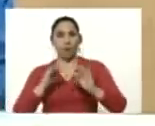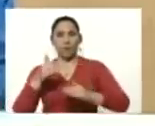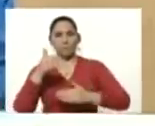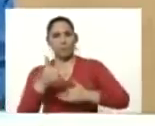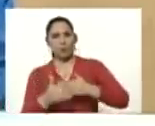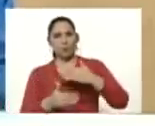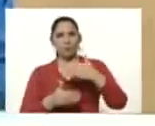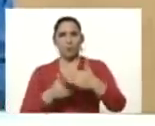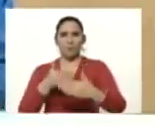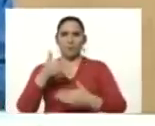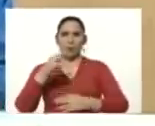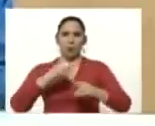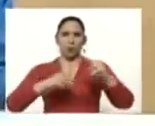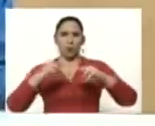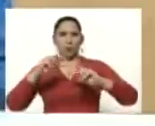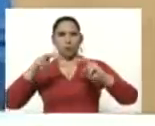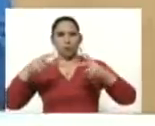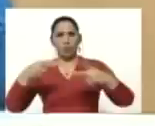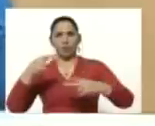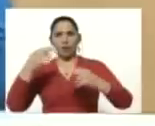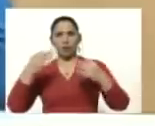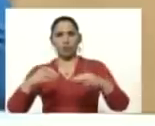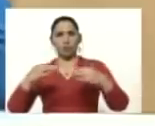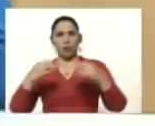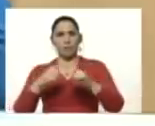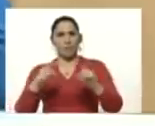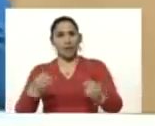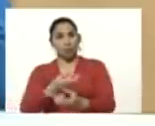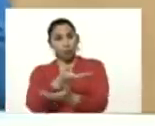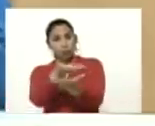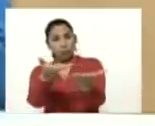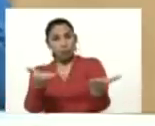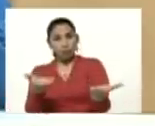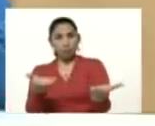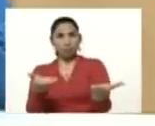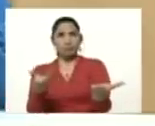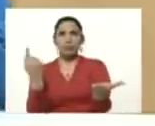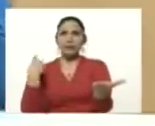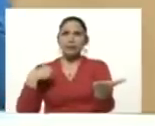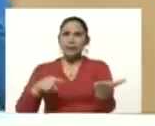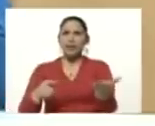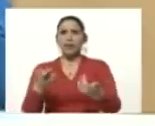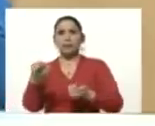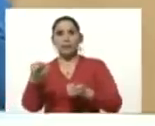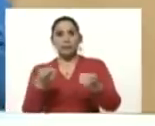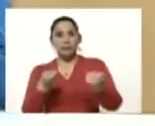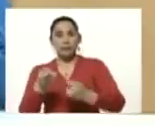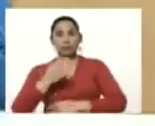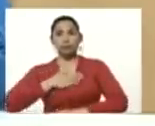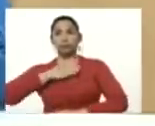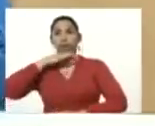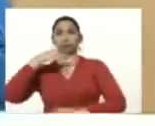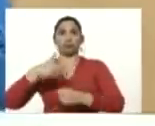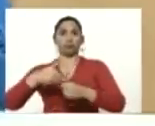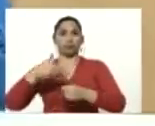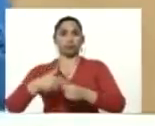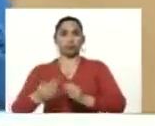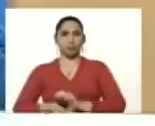progresiva, construyendo la nueva normalidad. Para que ustedes tengan su servicio de abastecimiento de